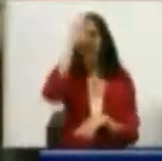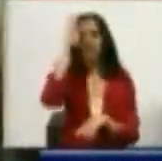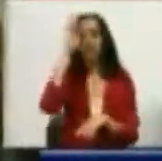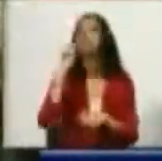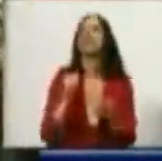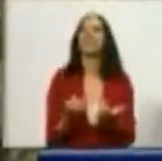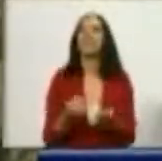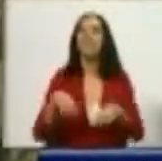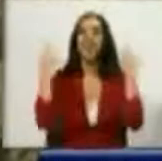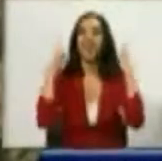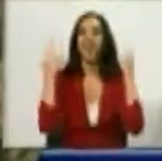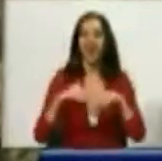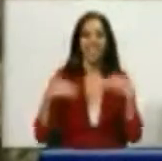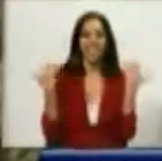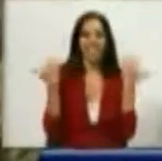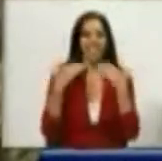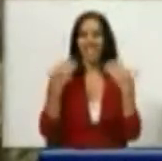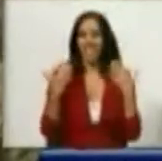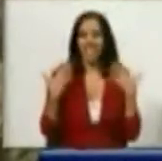campeones